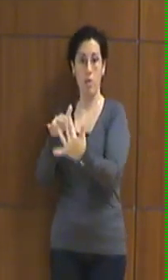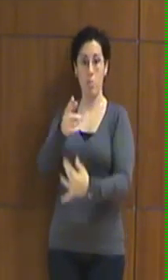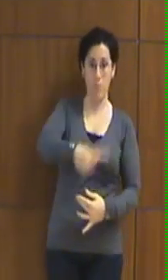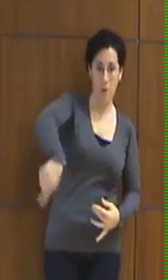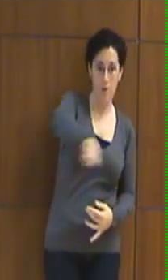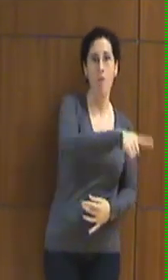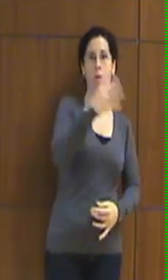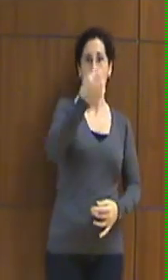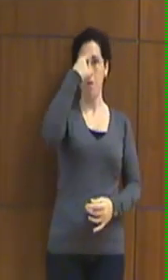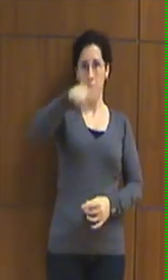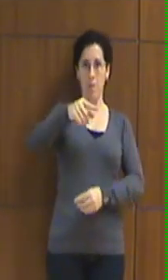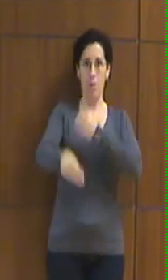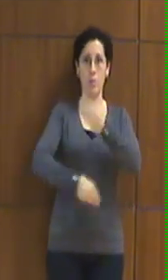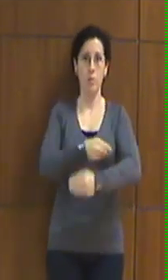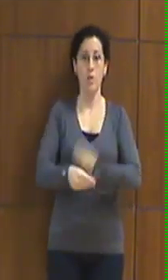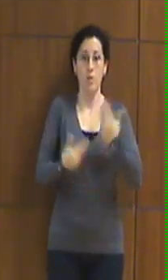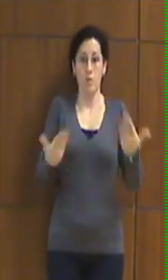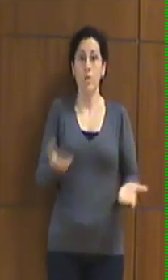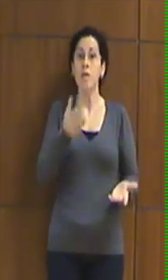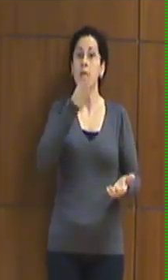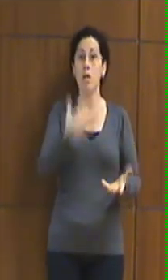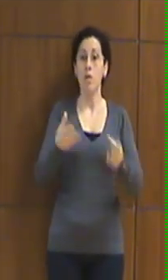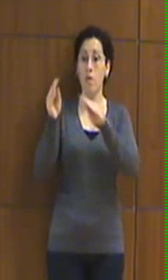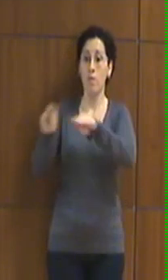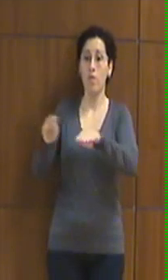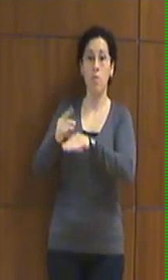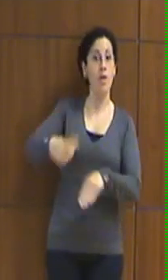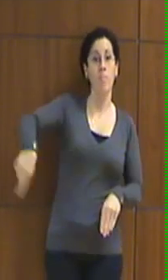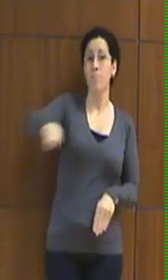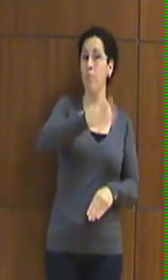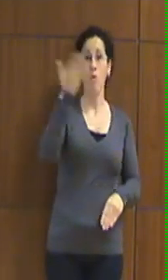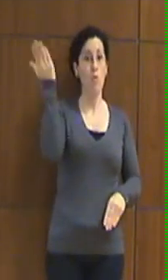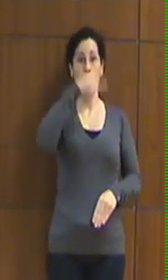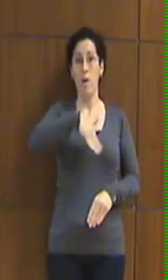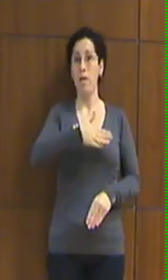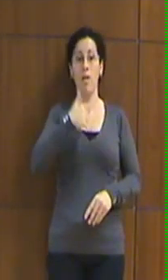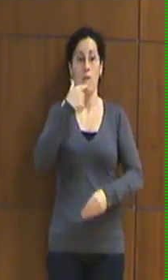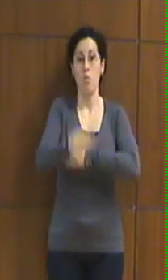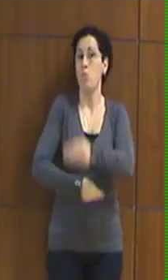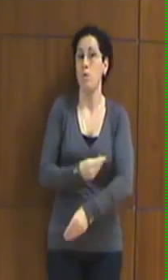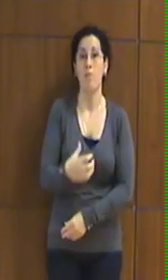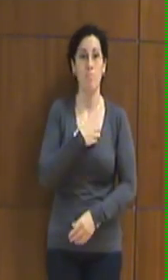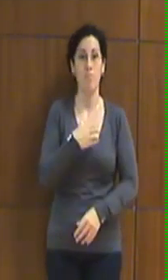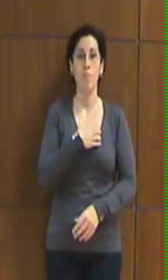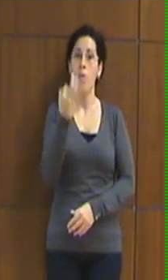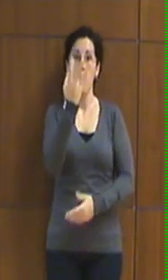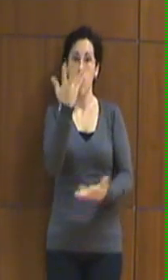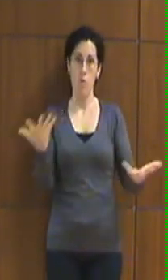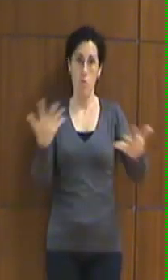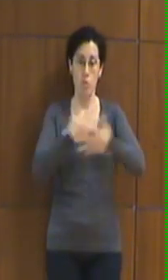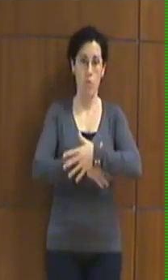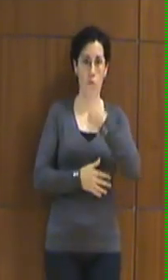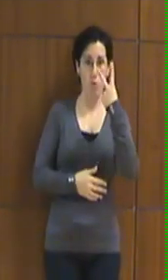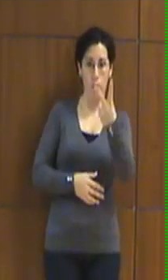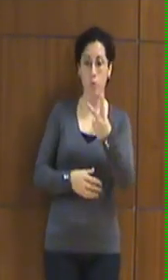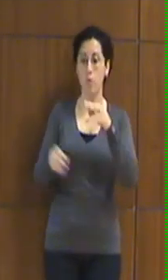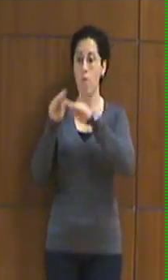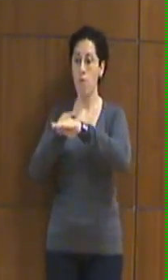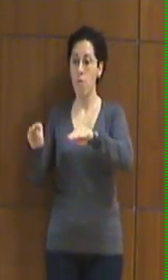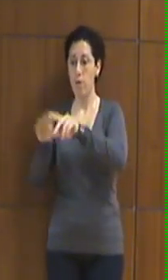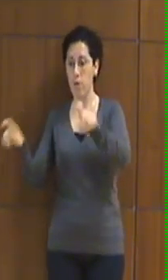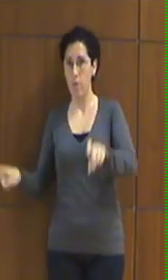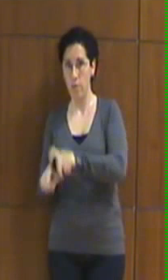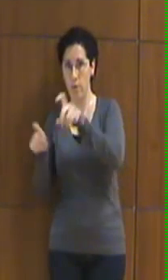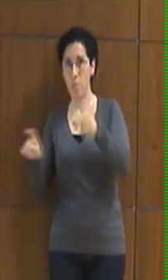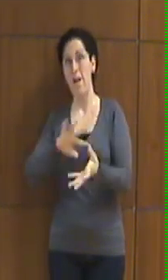saber utilizarla y ahora mismo esa formación no la tienen. Entonces, hay que compaginarla con una formación en informática, que es lo que estamos haciendo también,